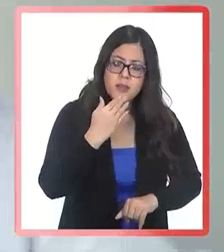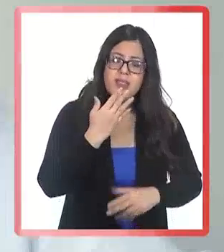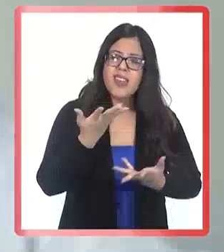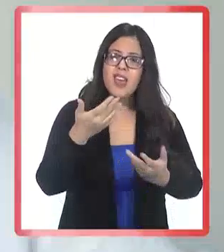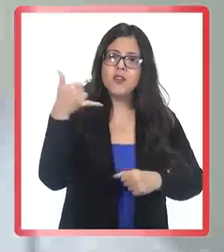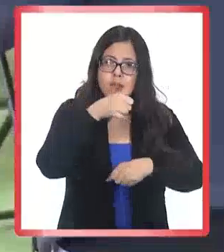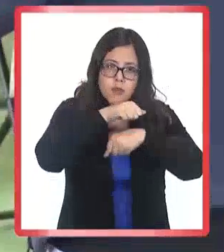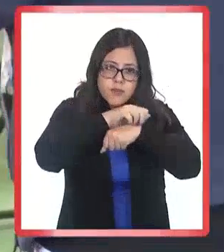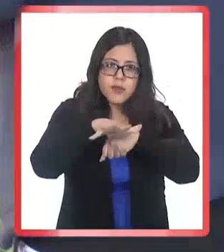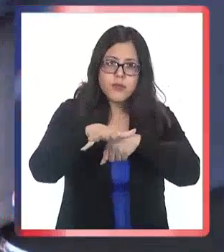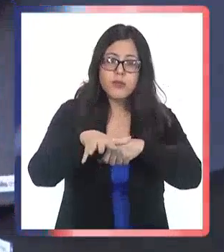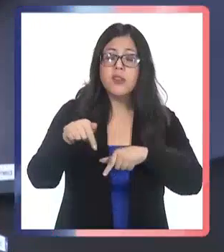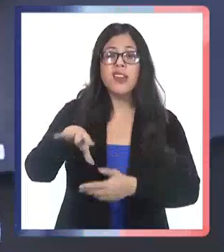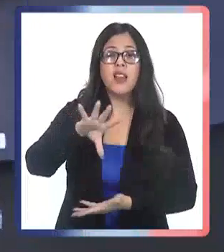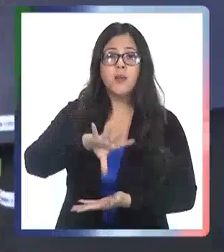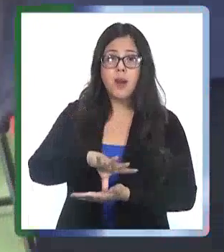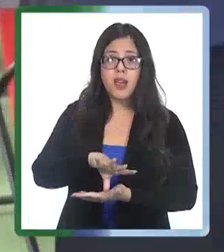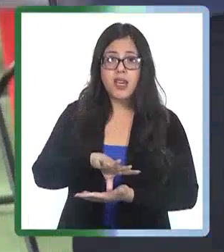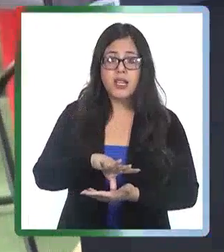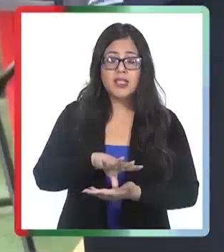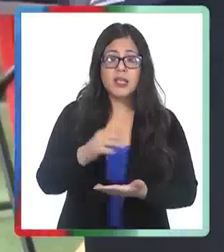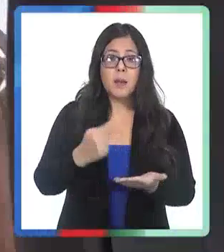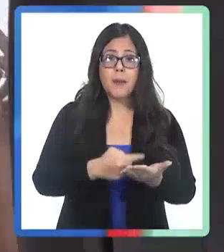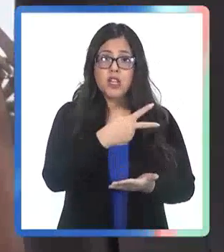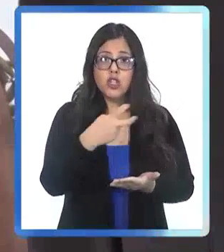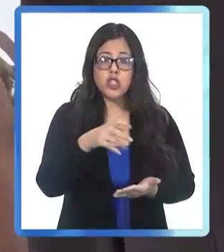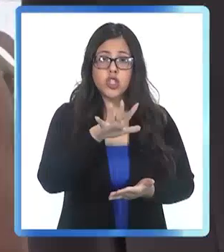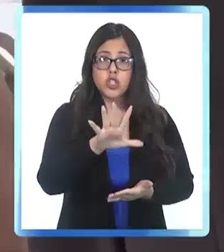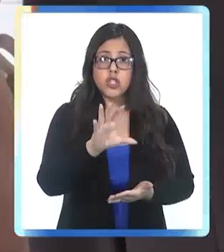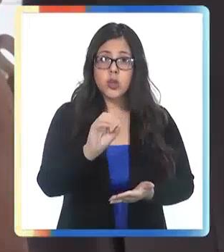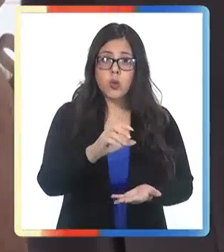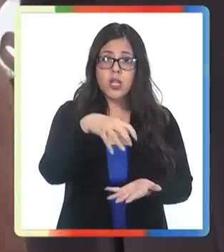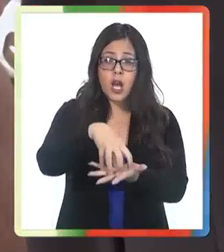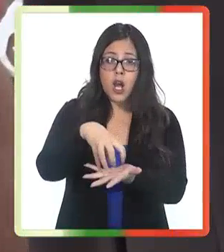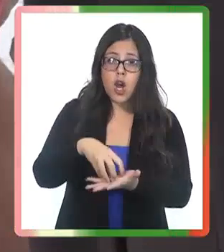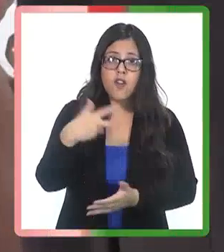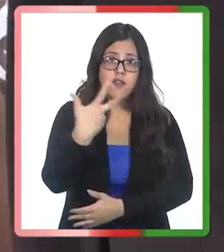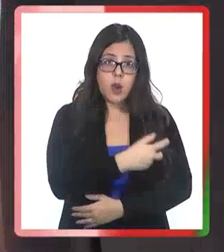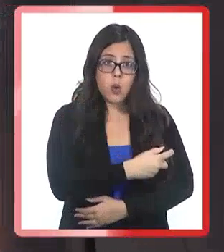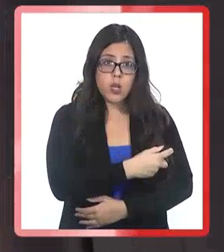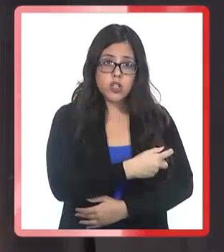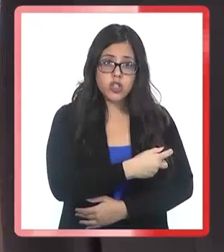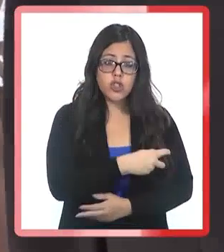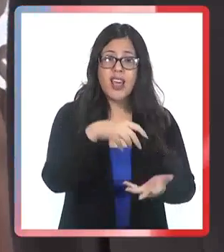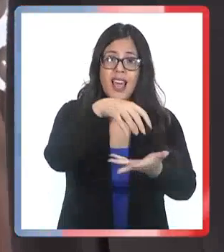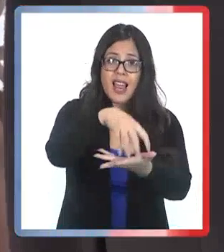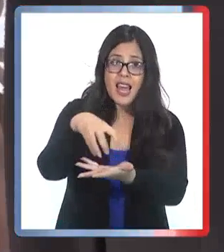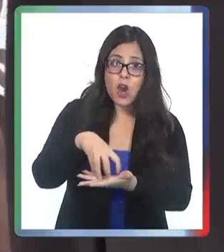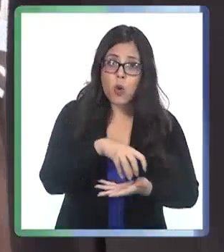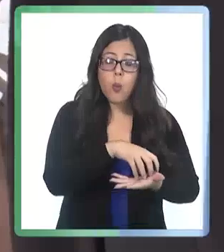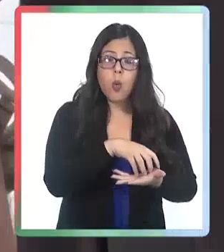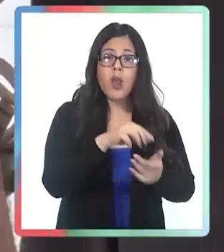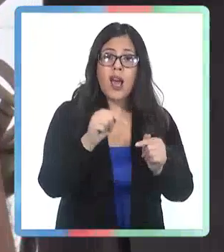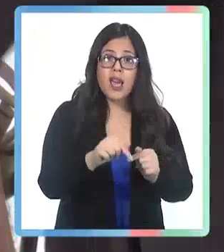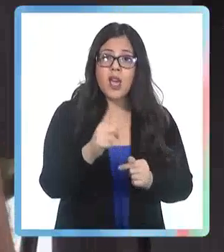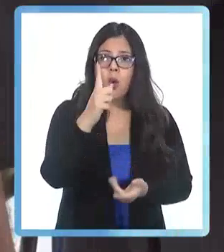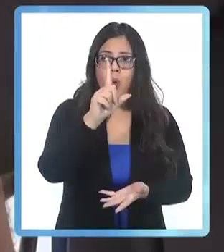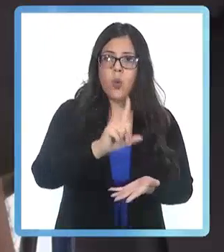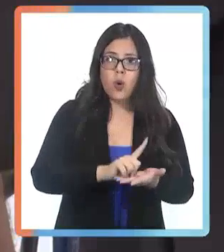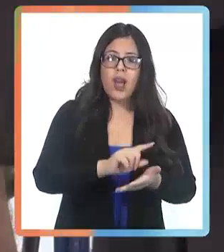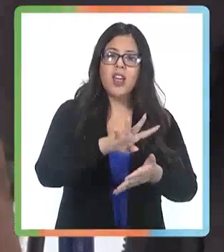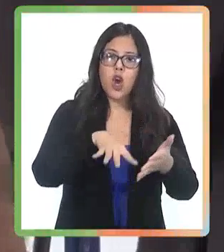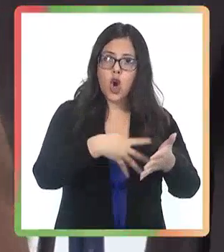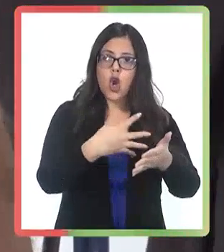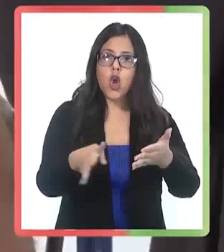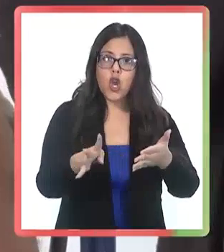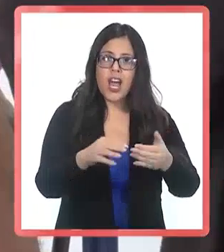de influenza. En todo el país hay 1.250 puntos de vacunación. En cada comuna hay al menos un lugar